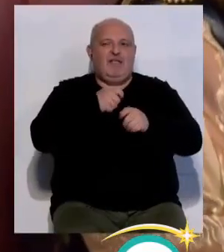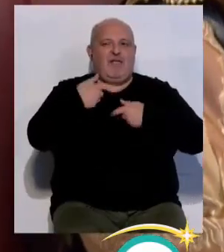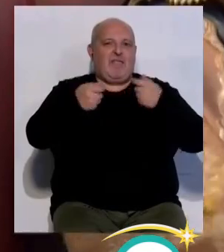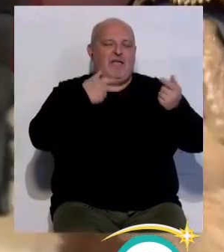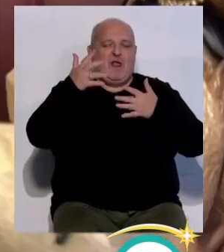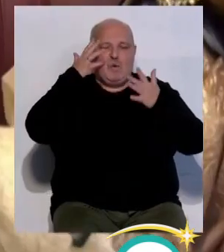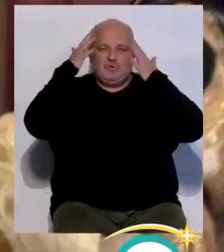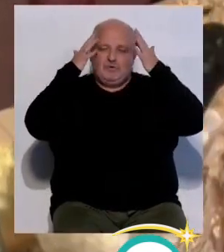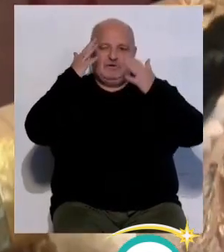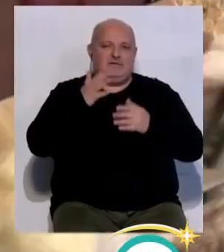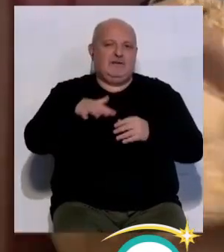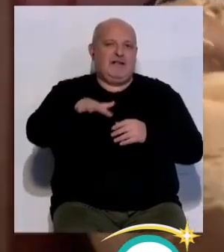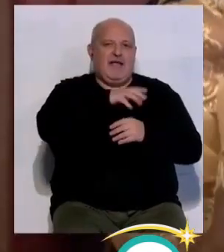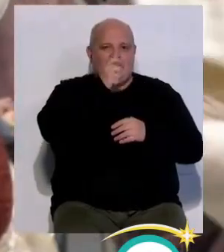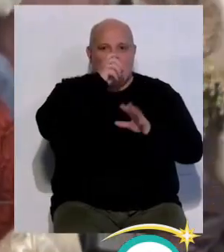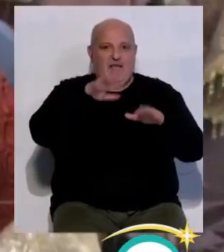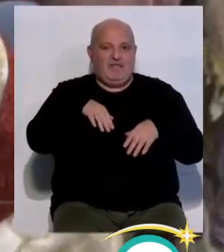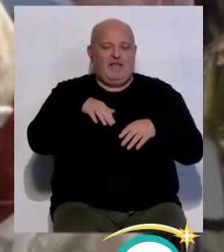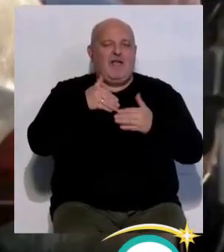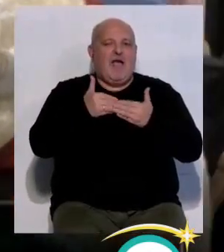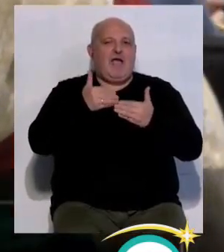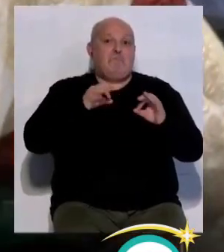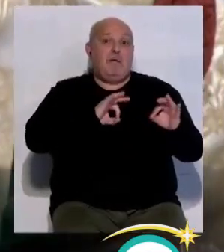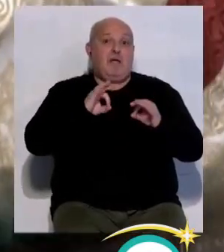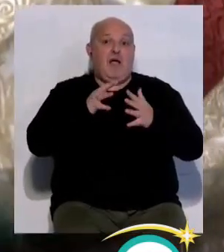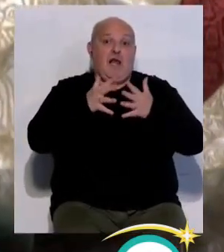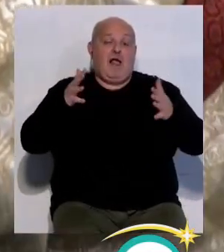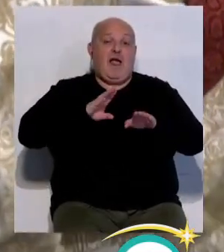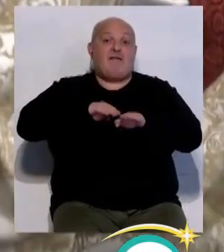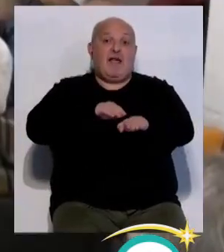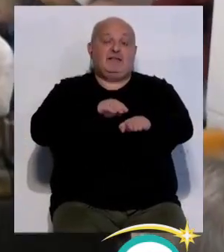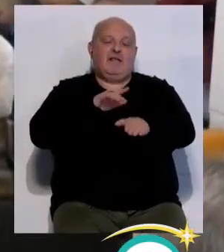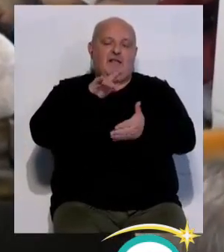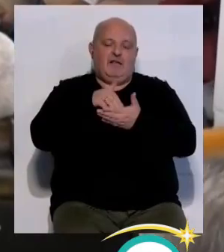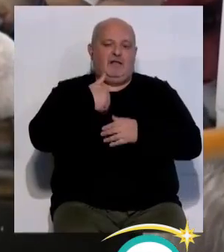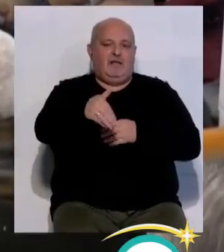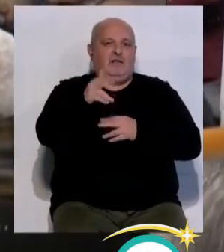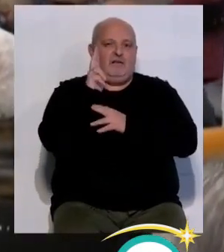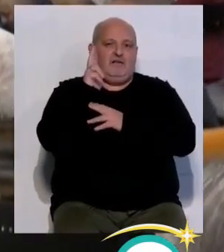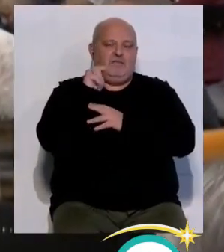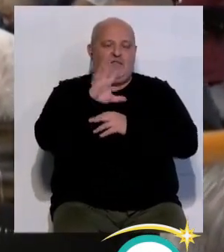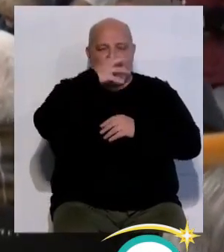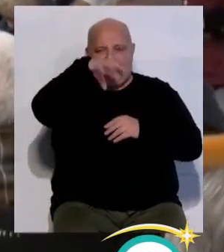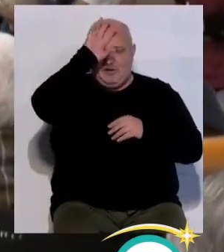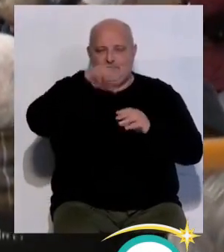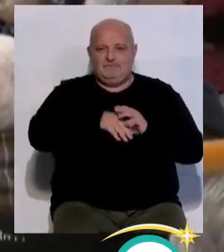reparten ilusión por el casco histórico como antesala de la gran cabalgata de la ilusión del próximo 5 de